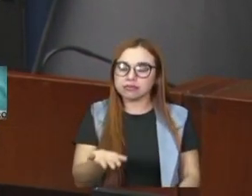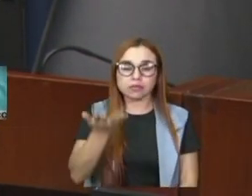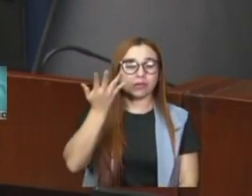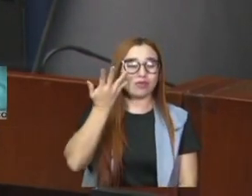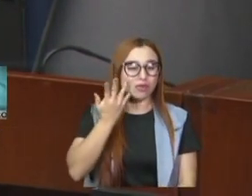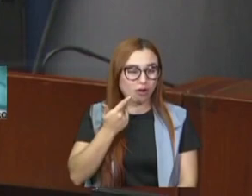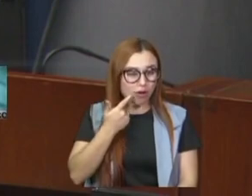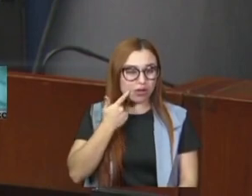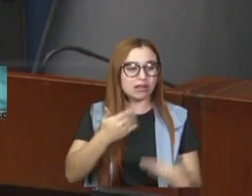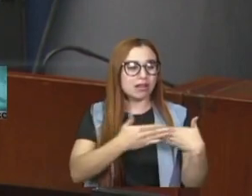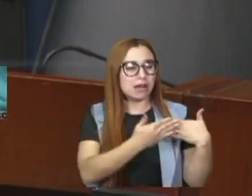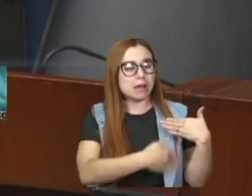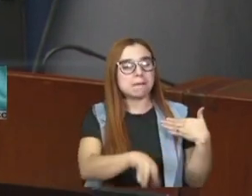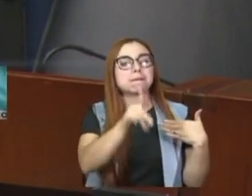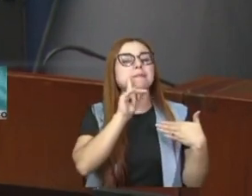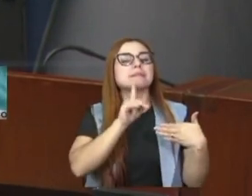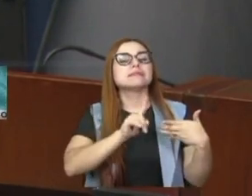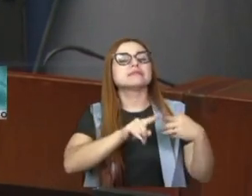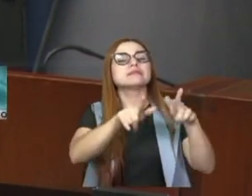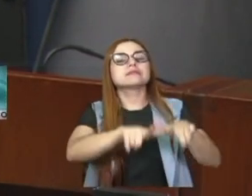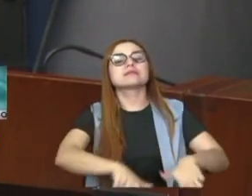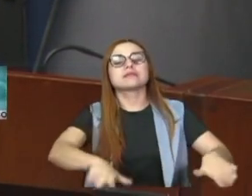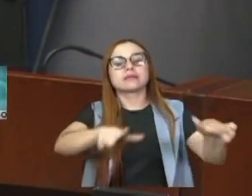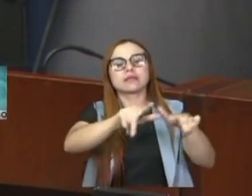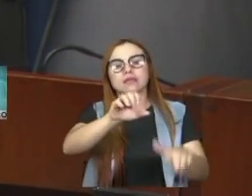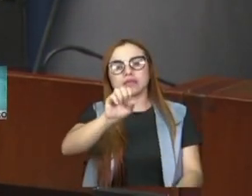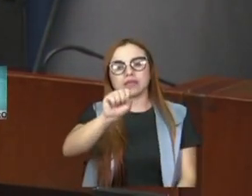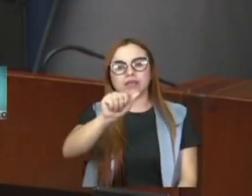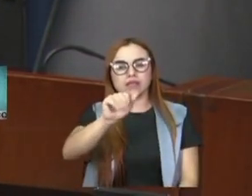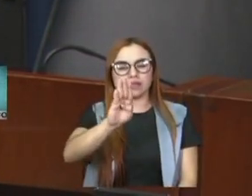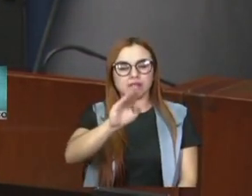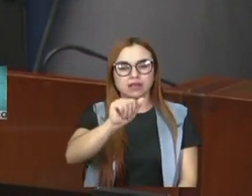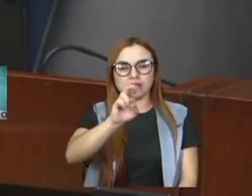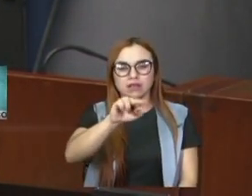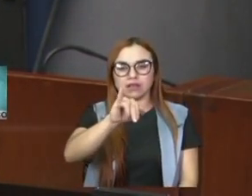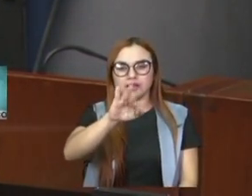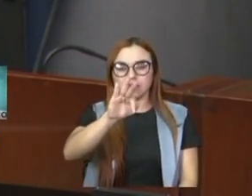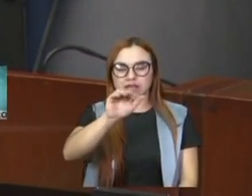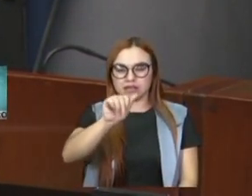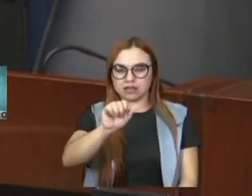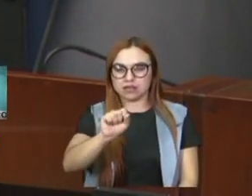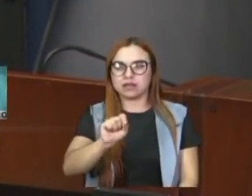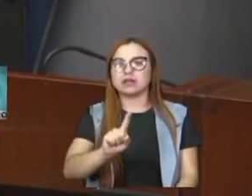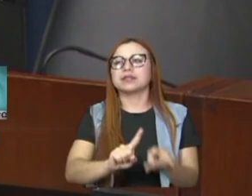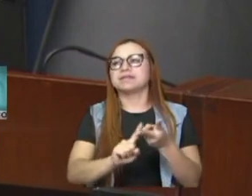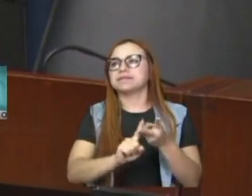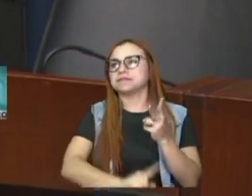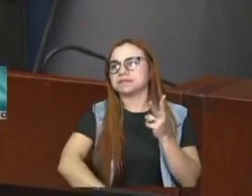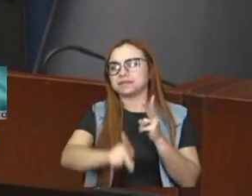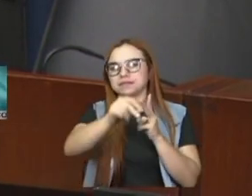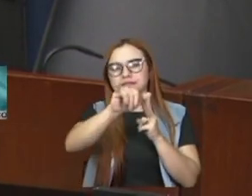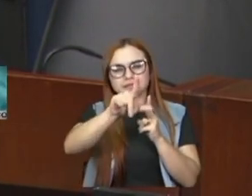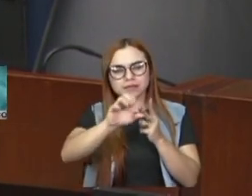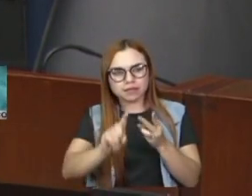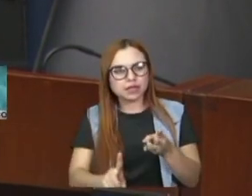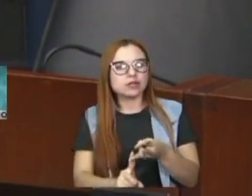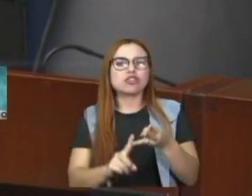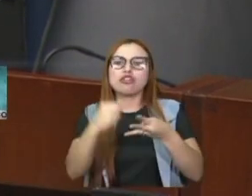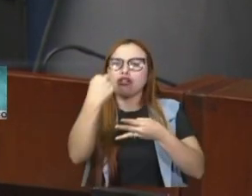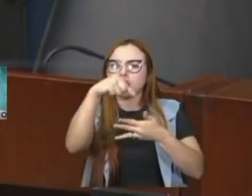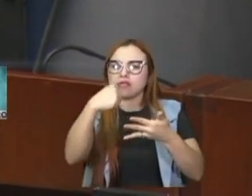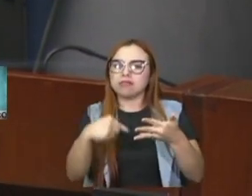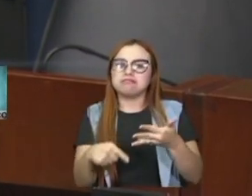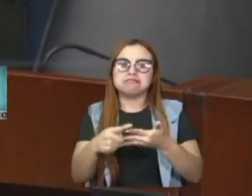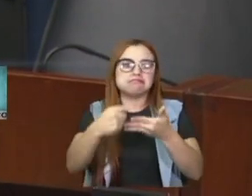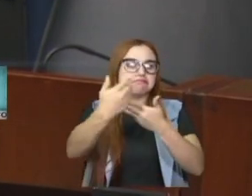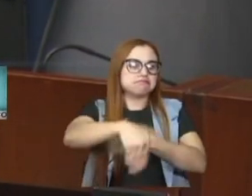el área de Sabanitas, Pilón, en ese área, debido a que ya esa carretera prácticamente ha colapsado y no